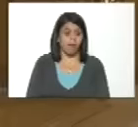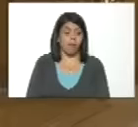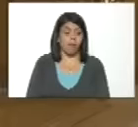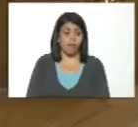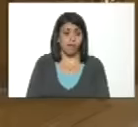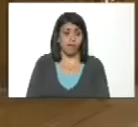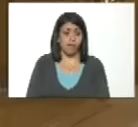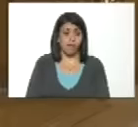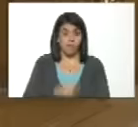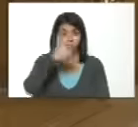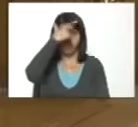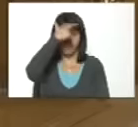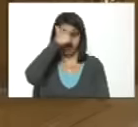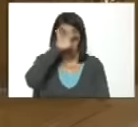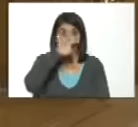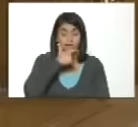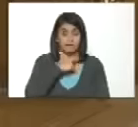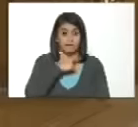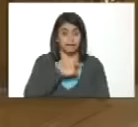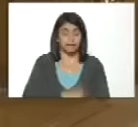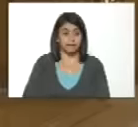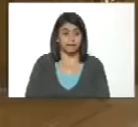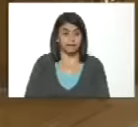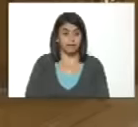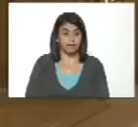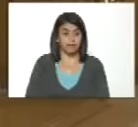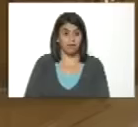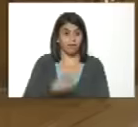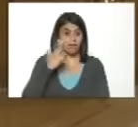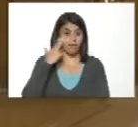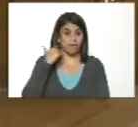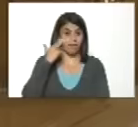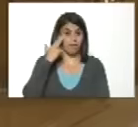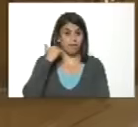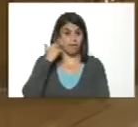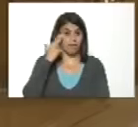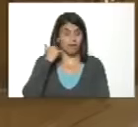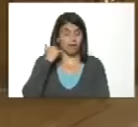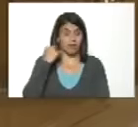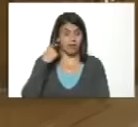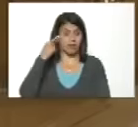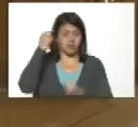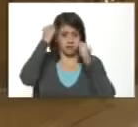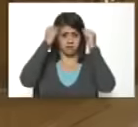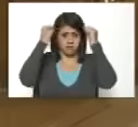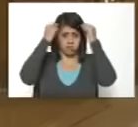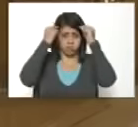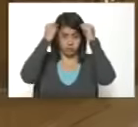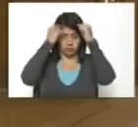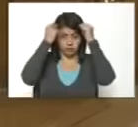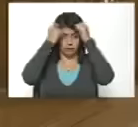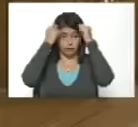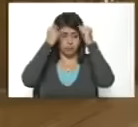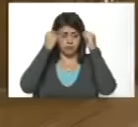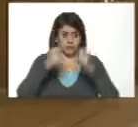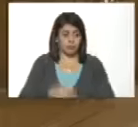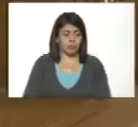sus facciones físicas, de ser negro, de tener el pelo